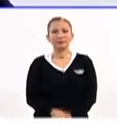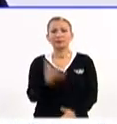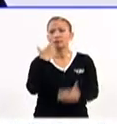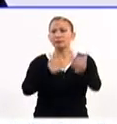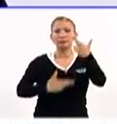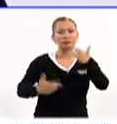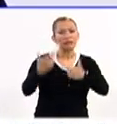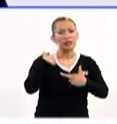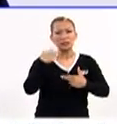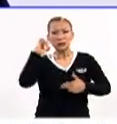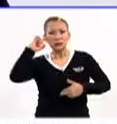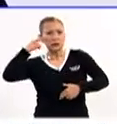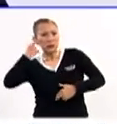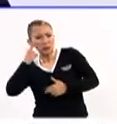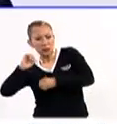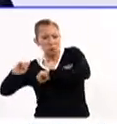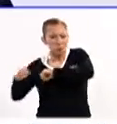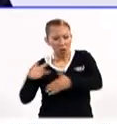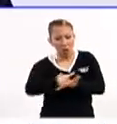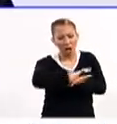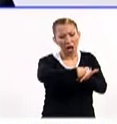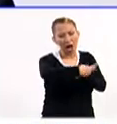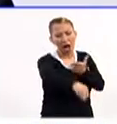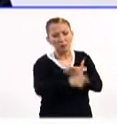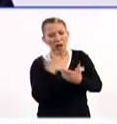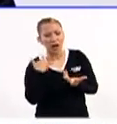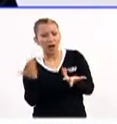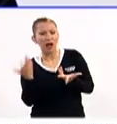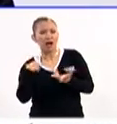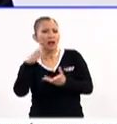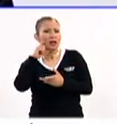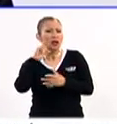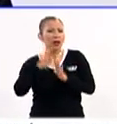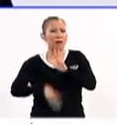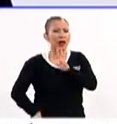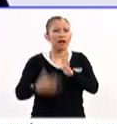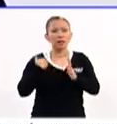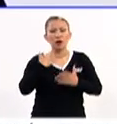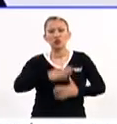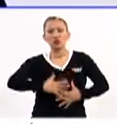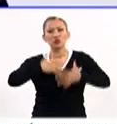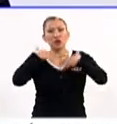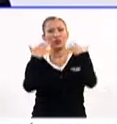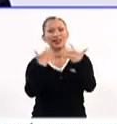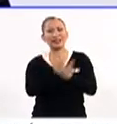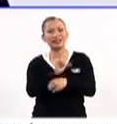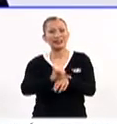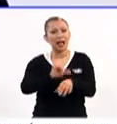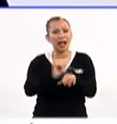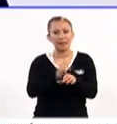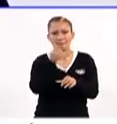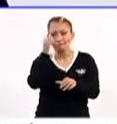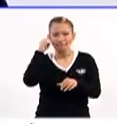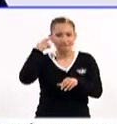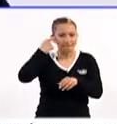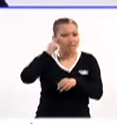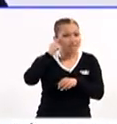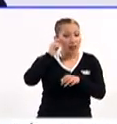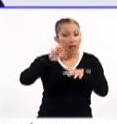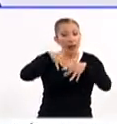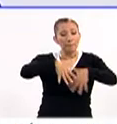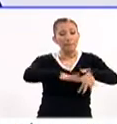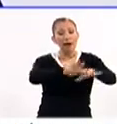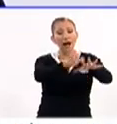Vuelve, viene con ira, me arroja en la arena, estalla, moja mi sexo, me inunda, me llena toda de sal y furia. El